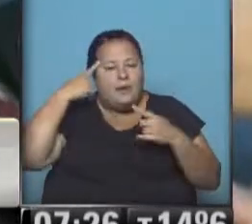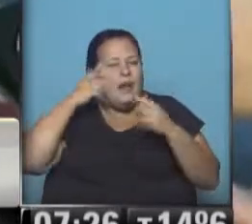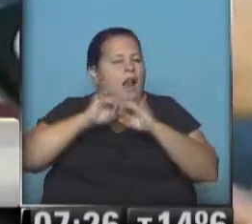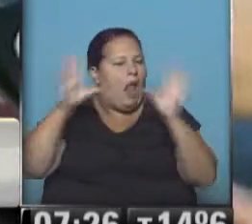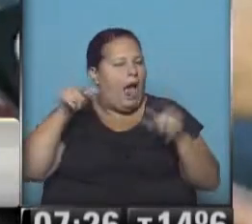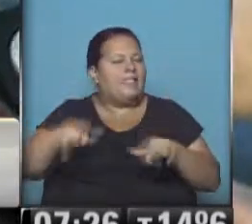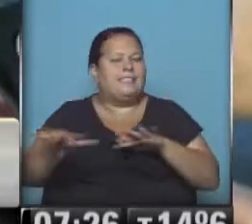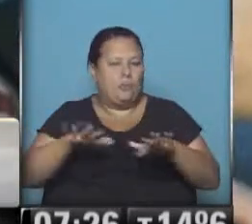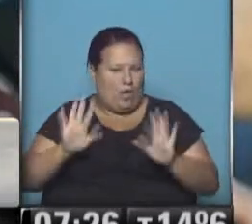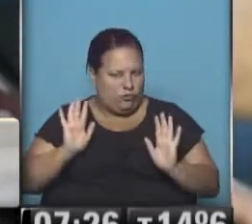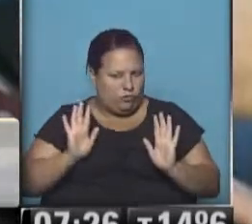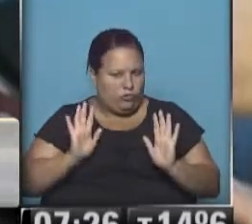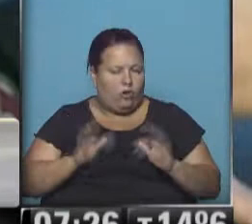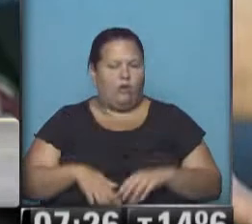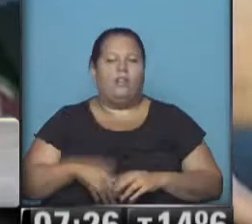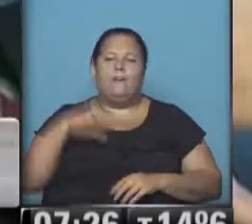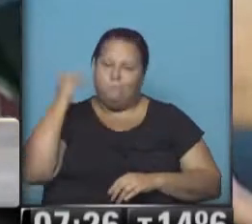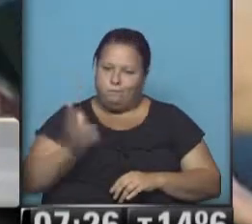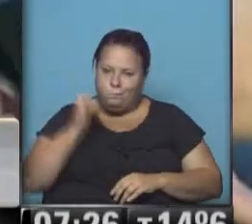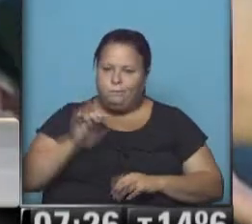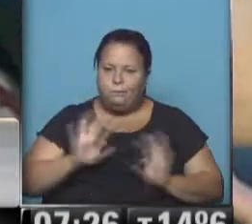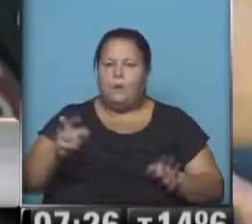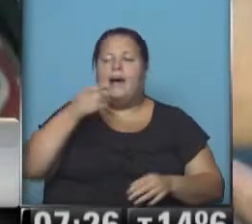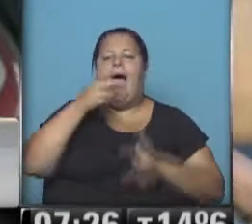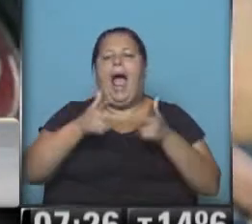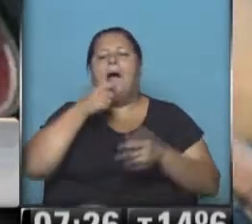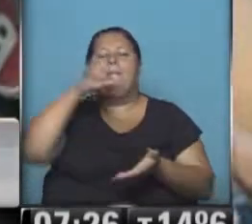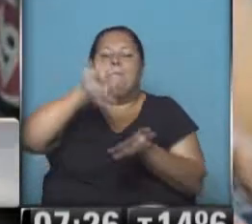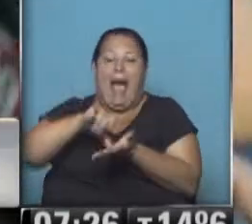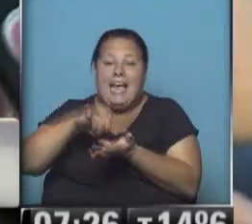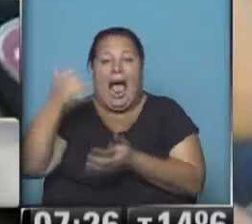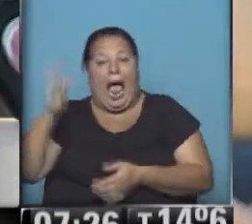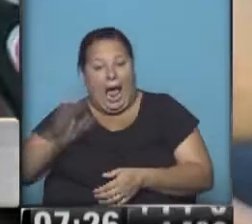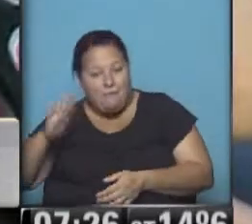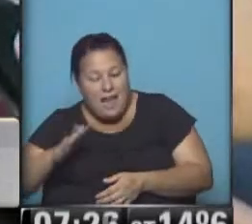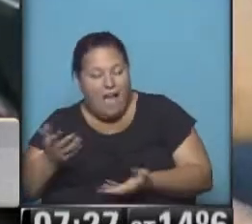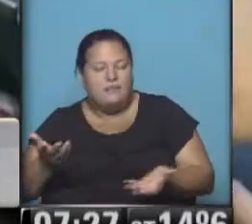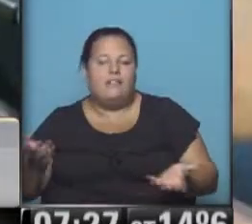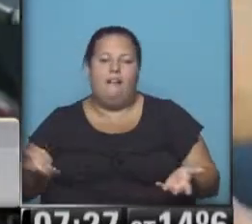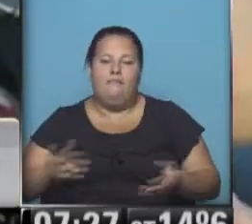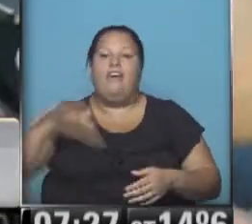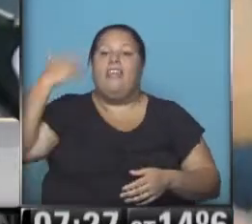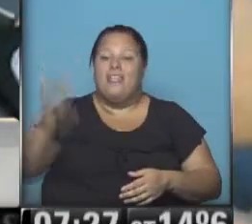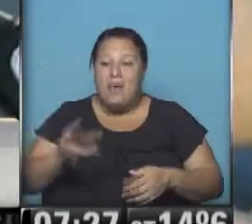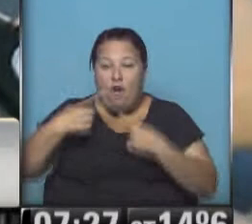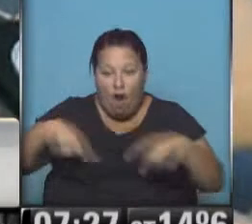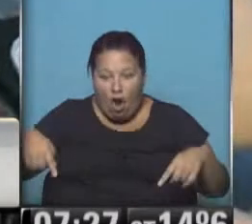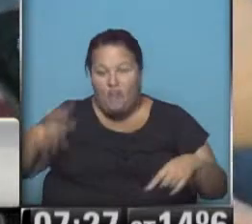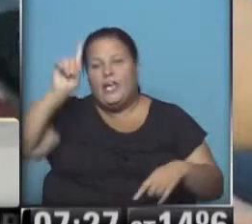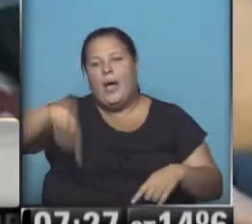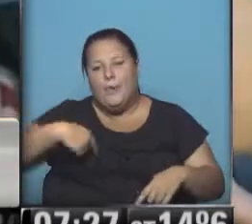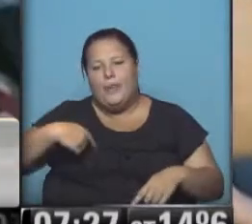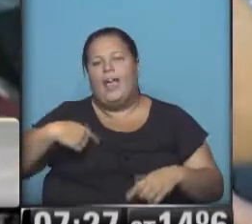clarita de este tipo de situaciones y lo hemos contado. Cuando se dice que un país es una amenaza, Después esas cosas terminan siendo